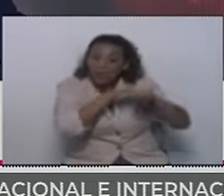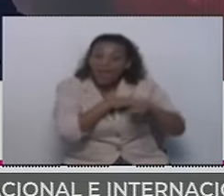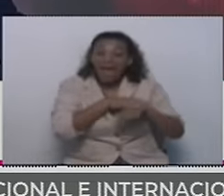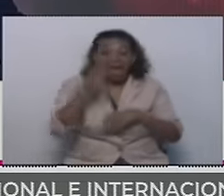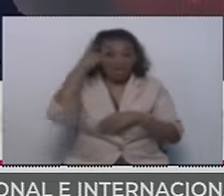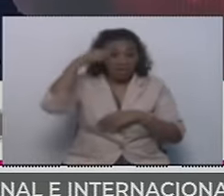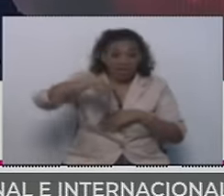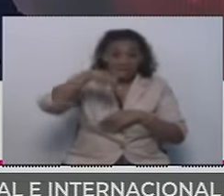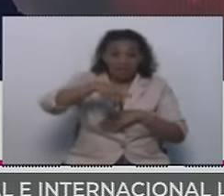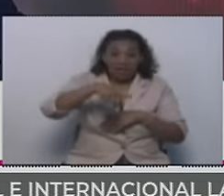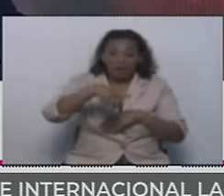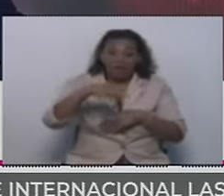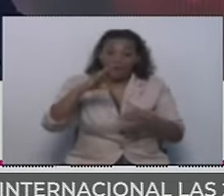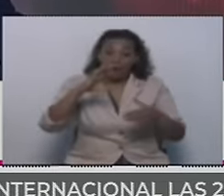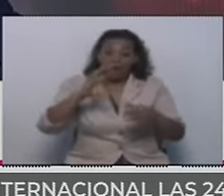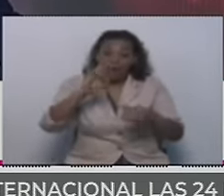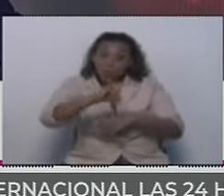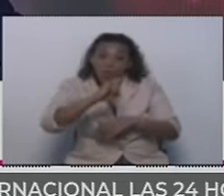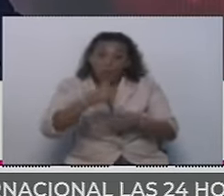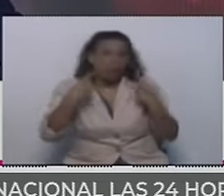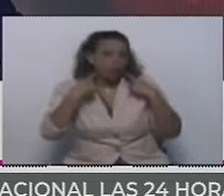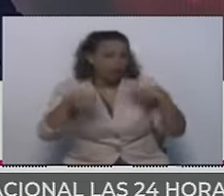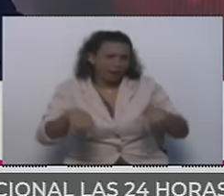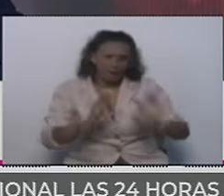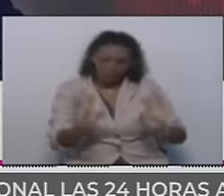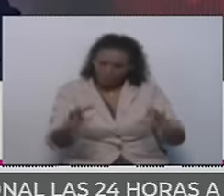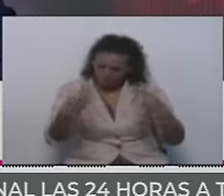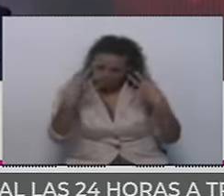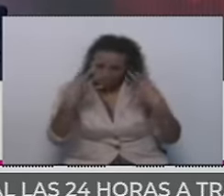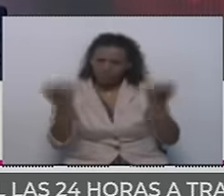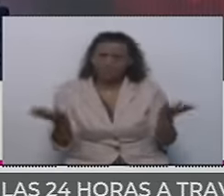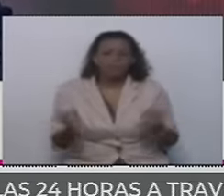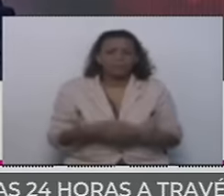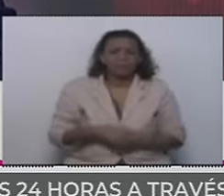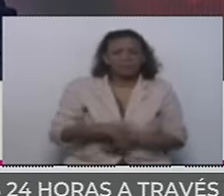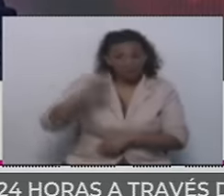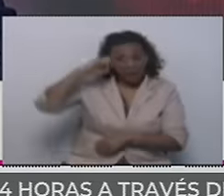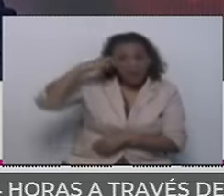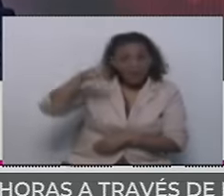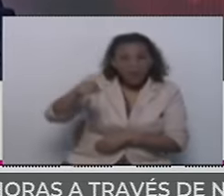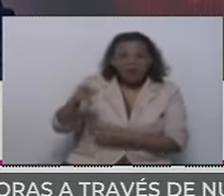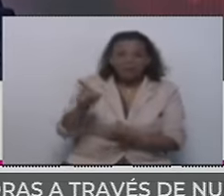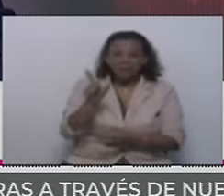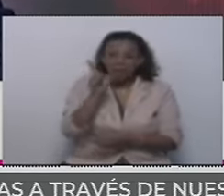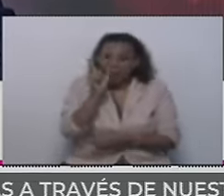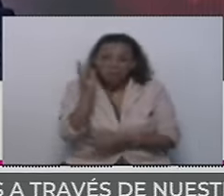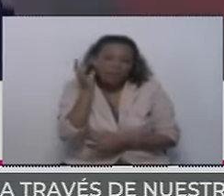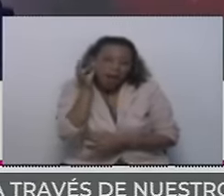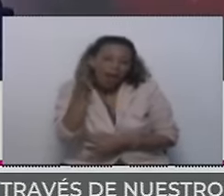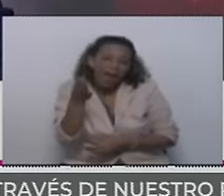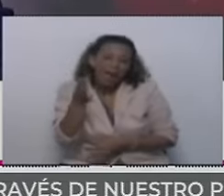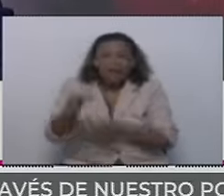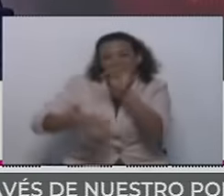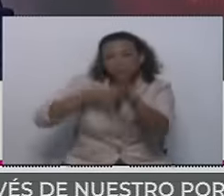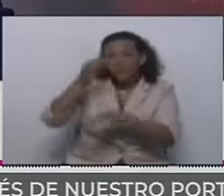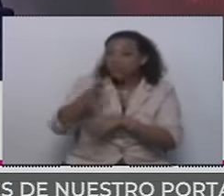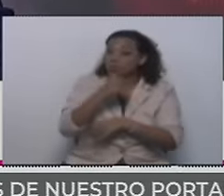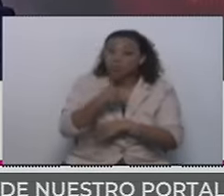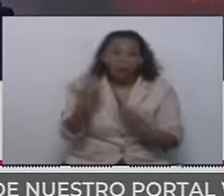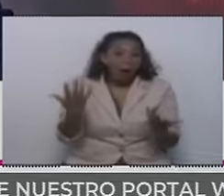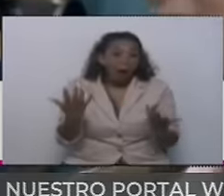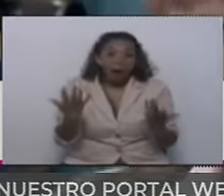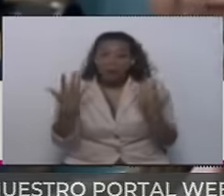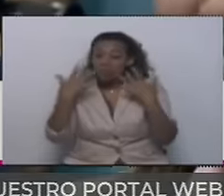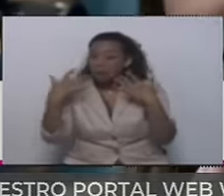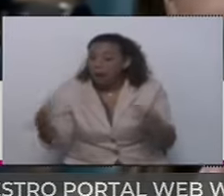no tiene pérdida, como decía Trinity, ¿te acuerdas, Ernesto? ¿Ah? No tiene para pierde